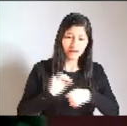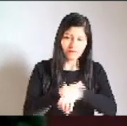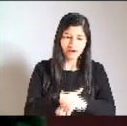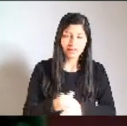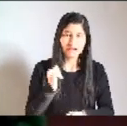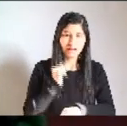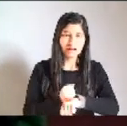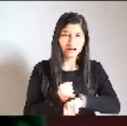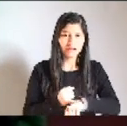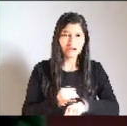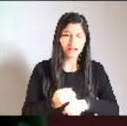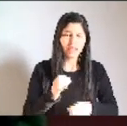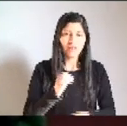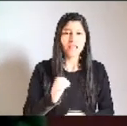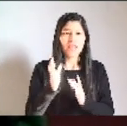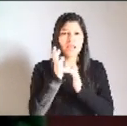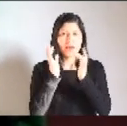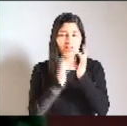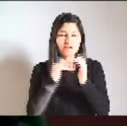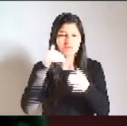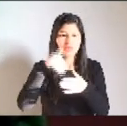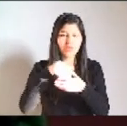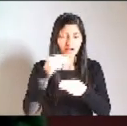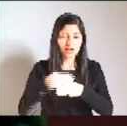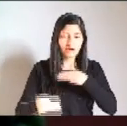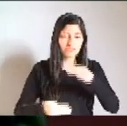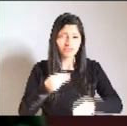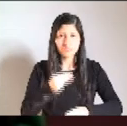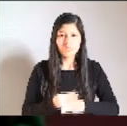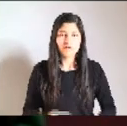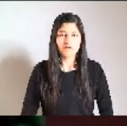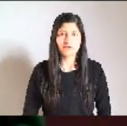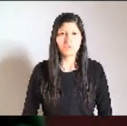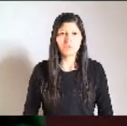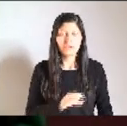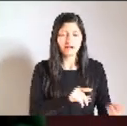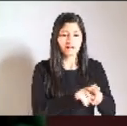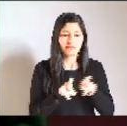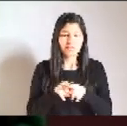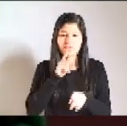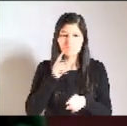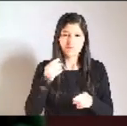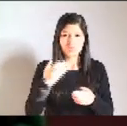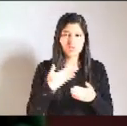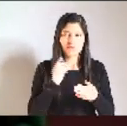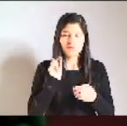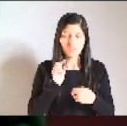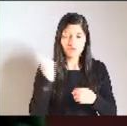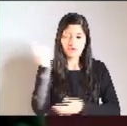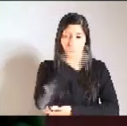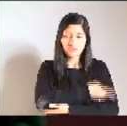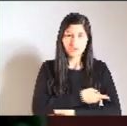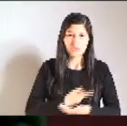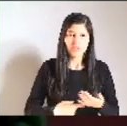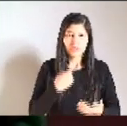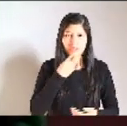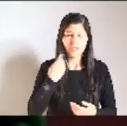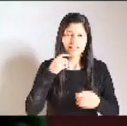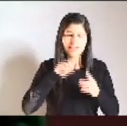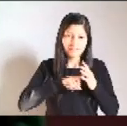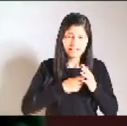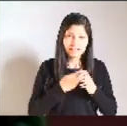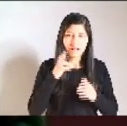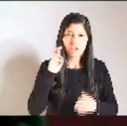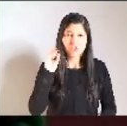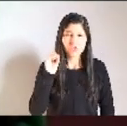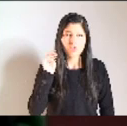Iglesia de Cristo en misión por el mundo. Además, estamos a pocos días de que se dé inicio en